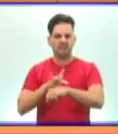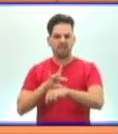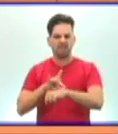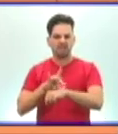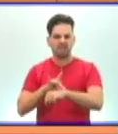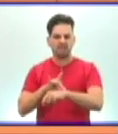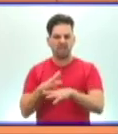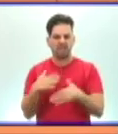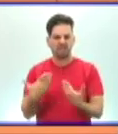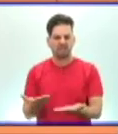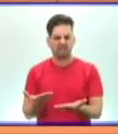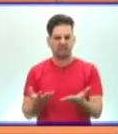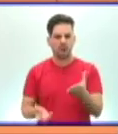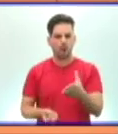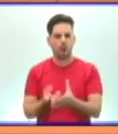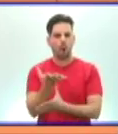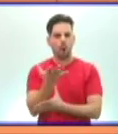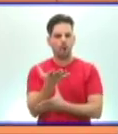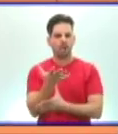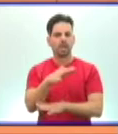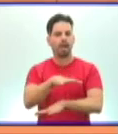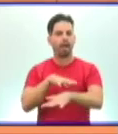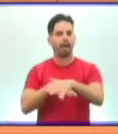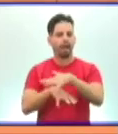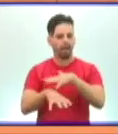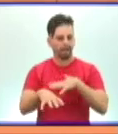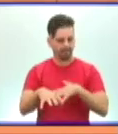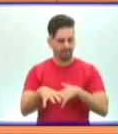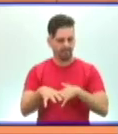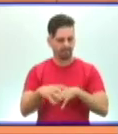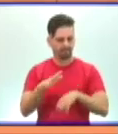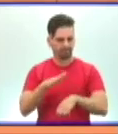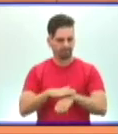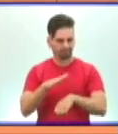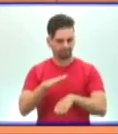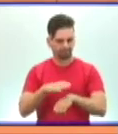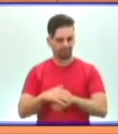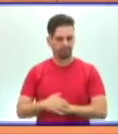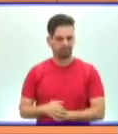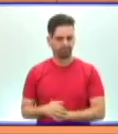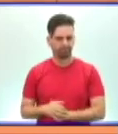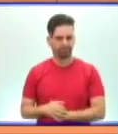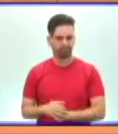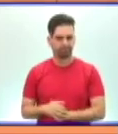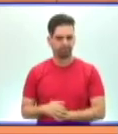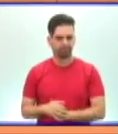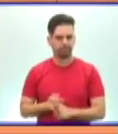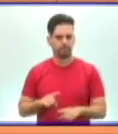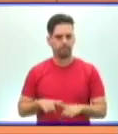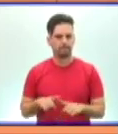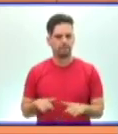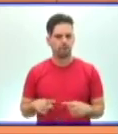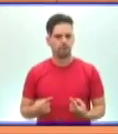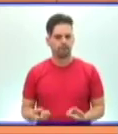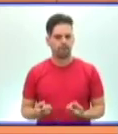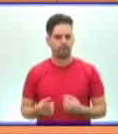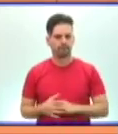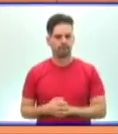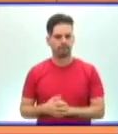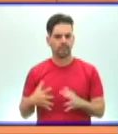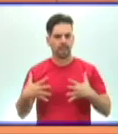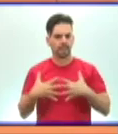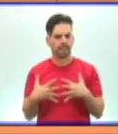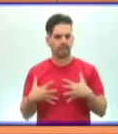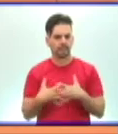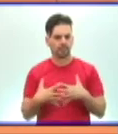origen animal. ¿Y por qué les traigo esto? Bueno, vamos a ir relacionándolos un poco con los principales problemas ambientales